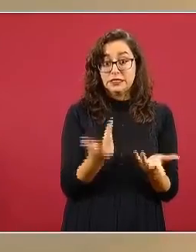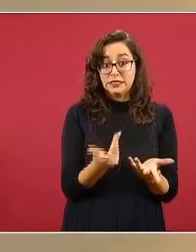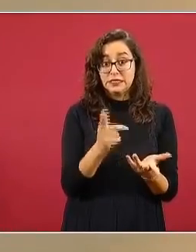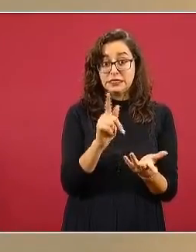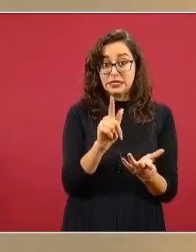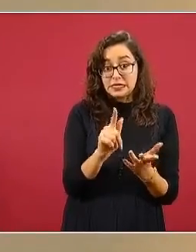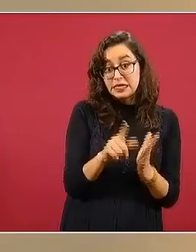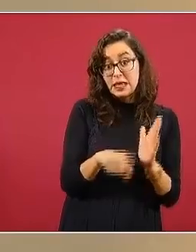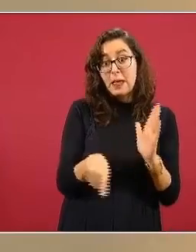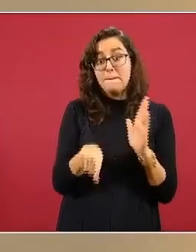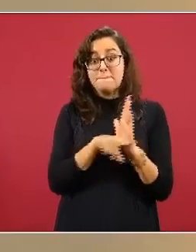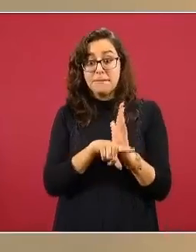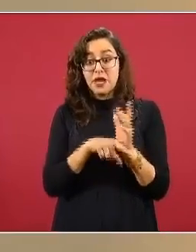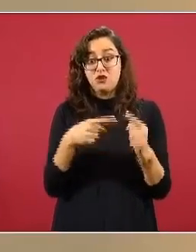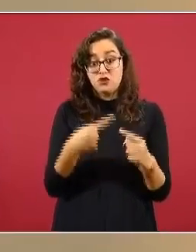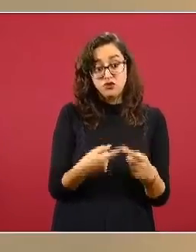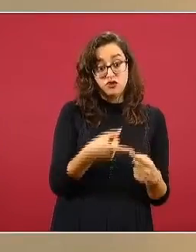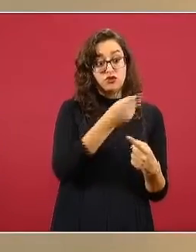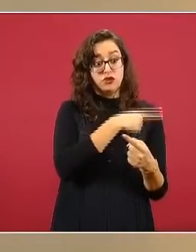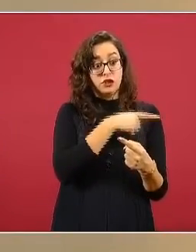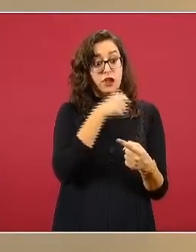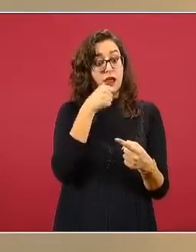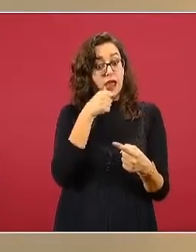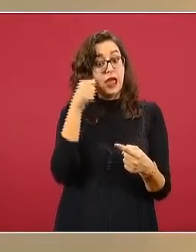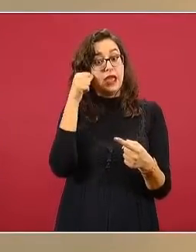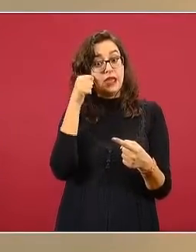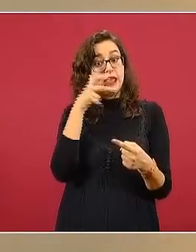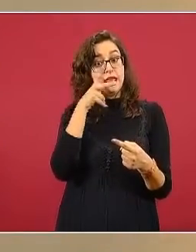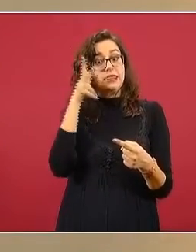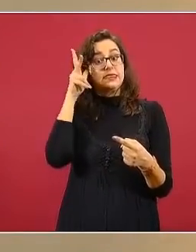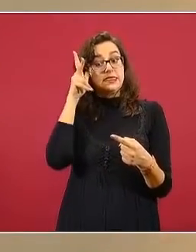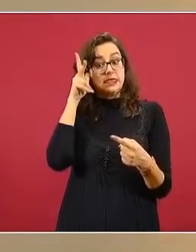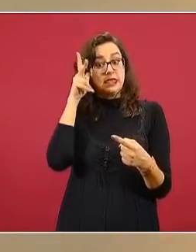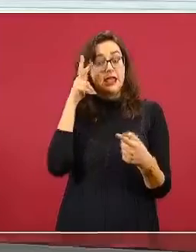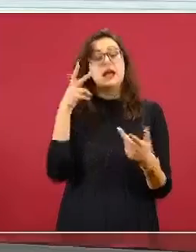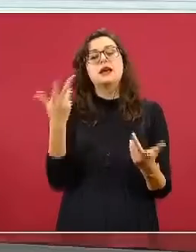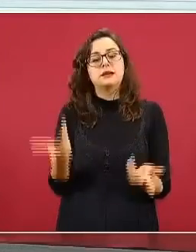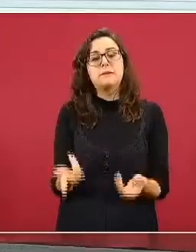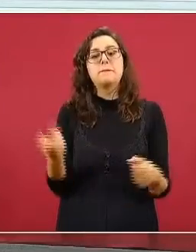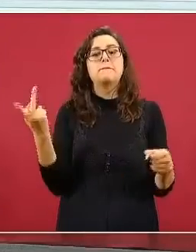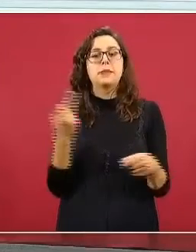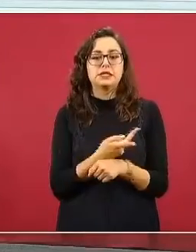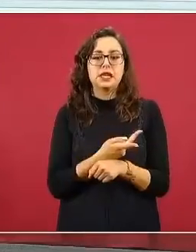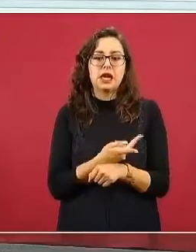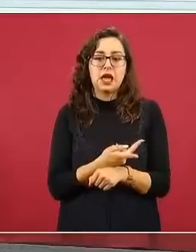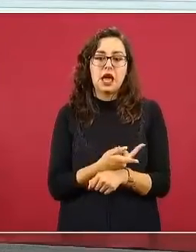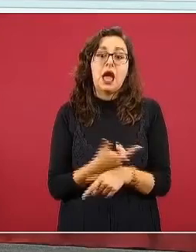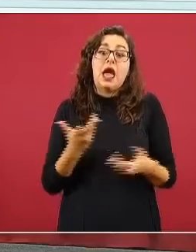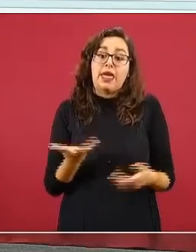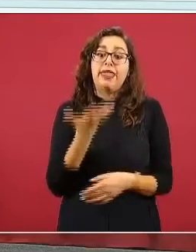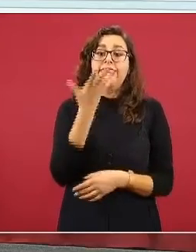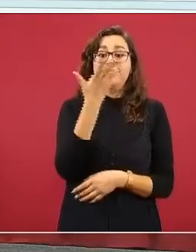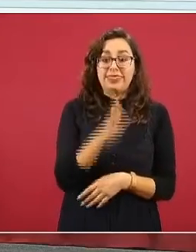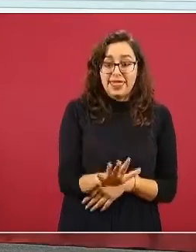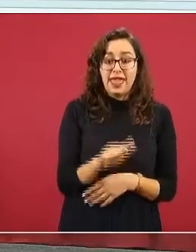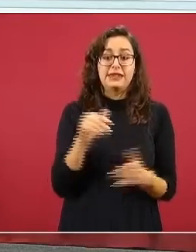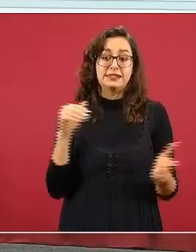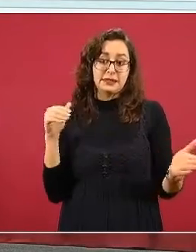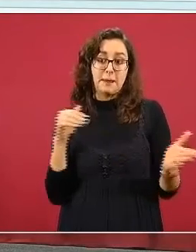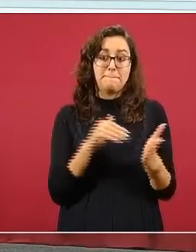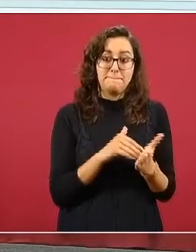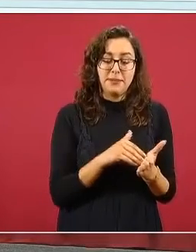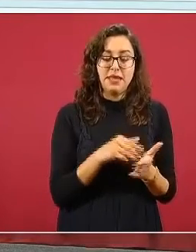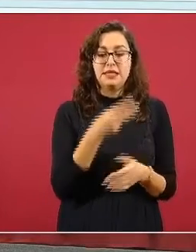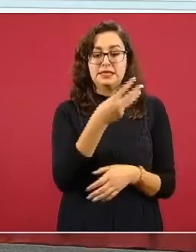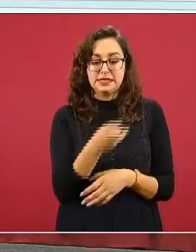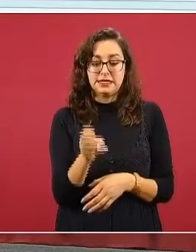la restamos de casos acumulados del día previo, en este caso del 24, pues entonces tenemos que en la base de